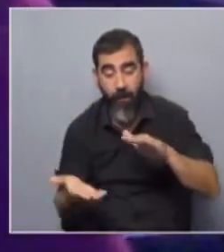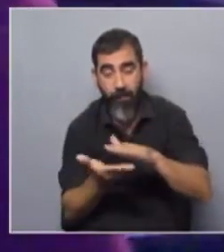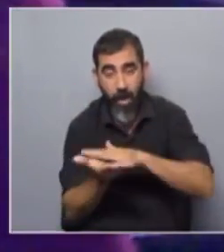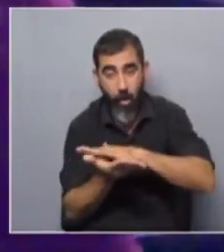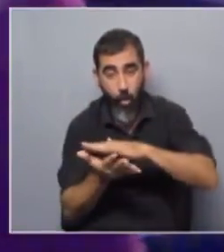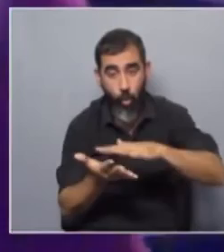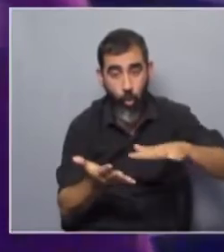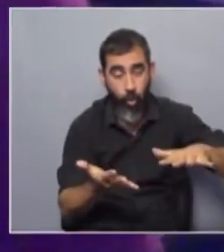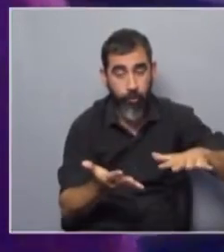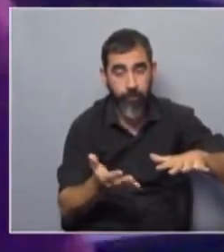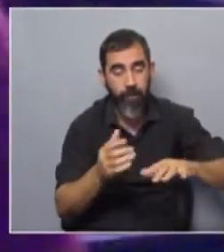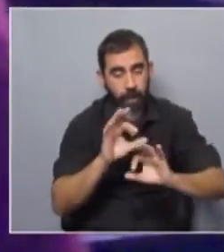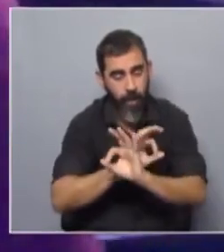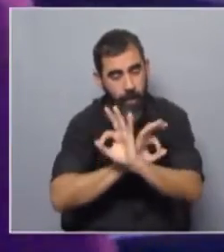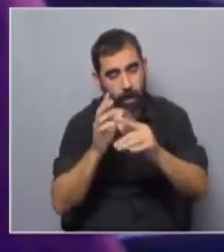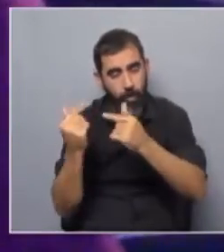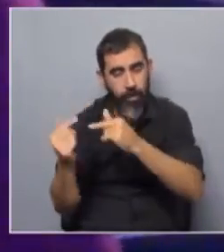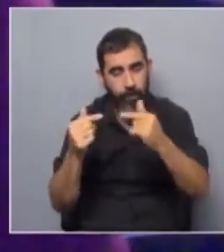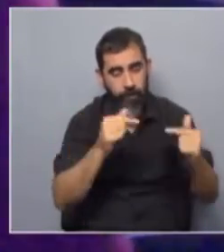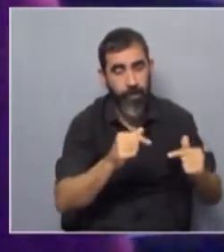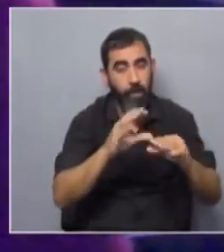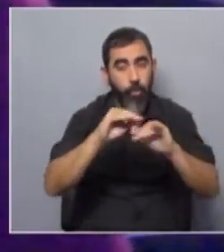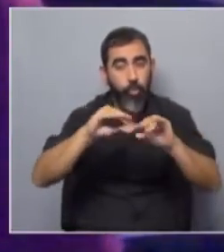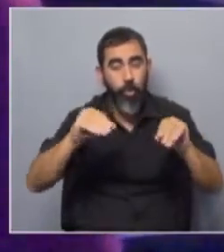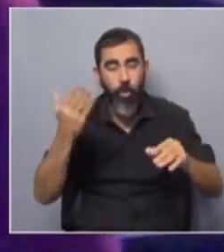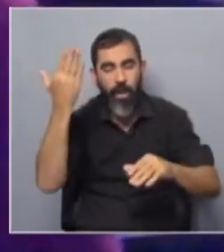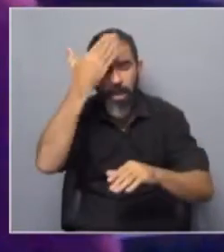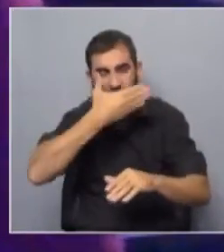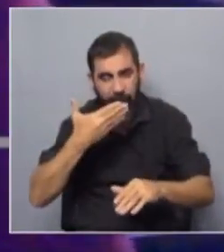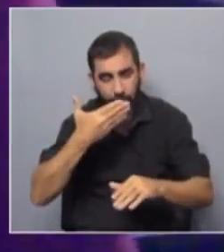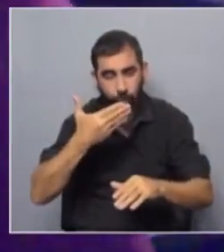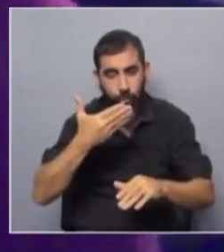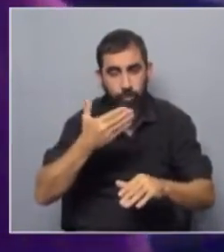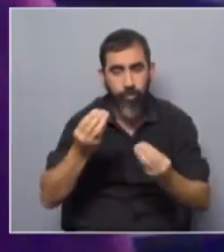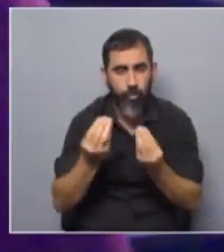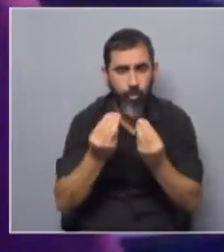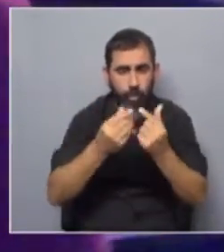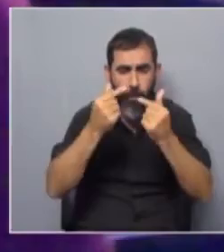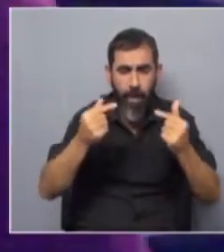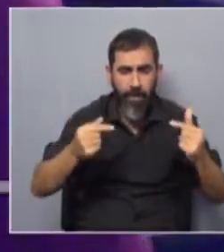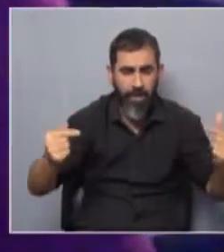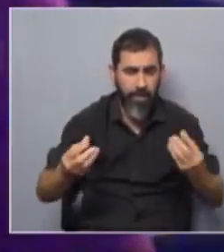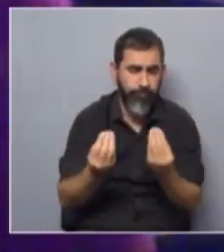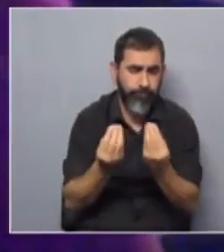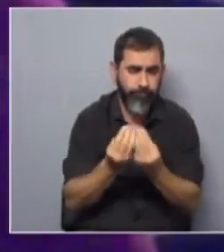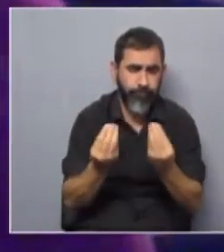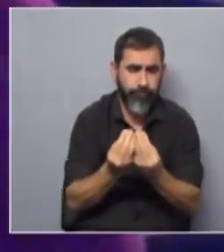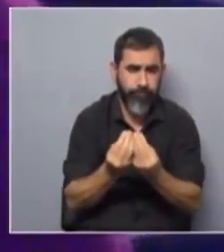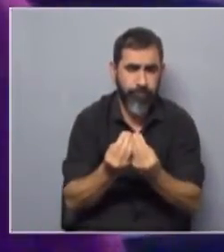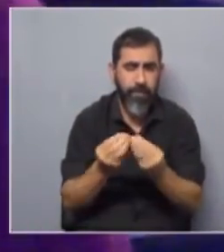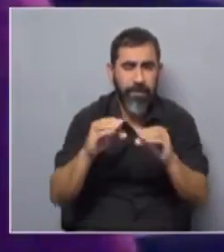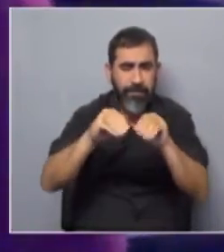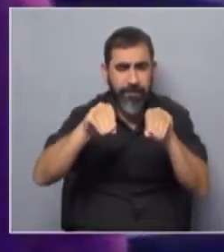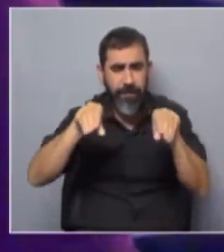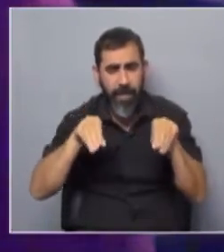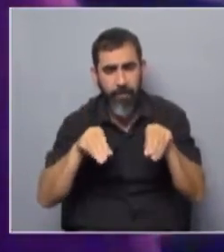superficie y es claro la diferencia. Son suelos negros, orgánicos, llenos de material arqueológico, cerámica,